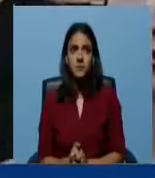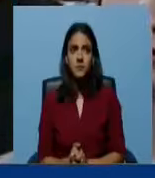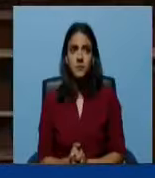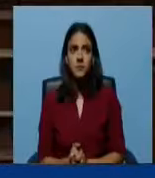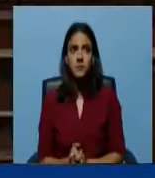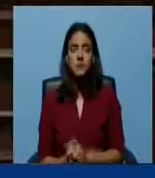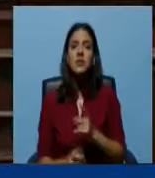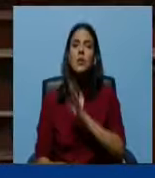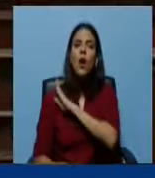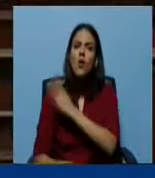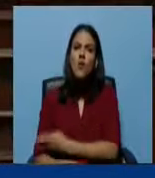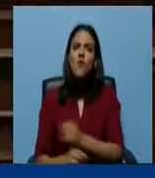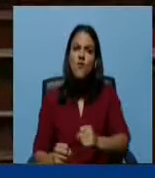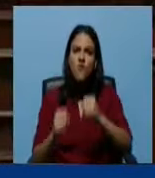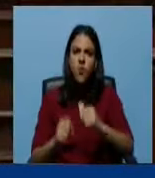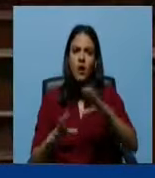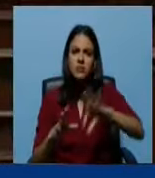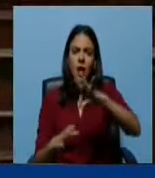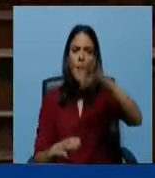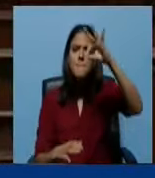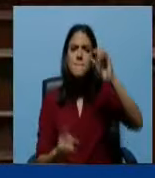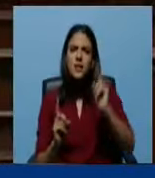La fuerza espiritual.